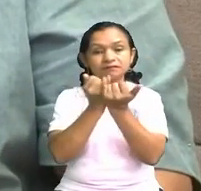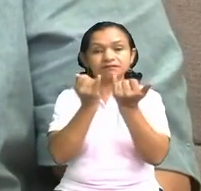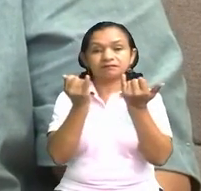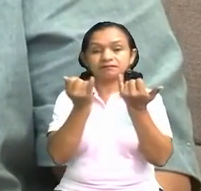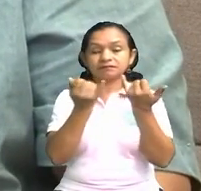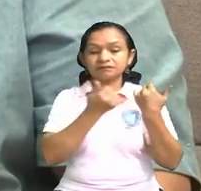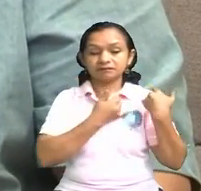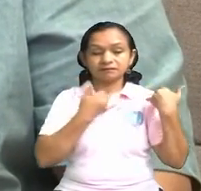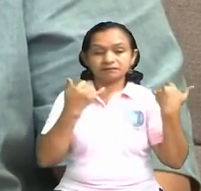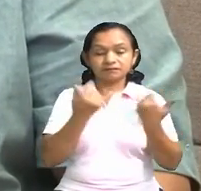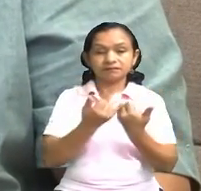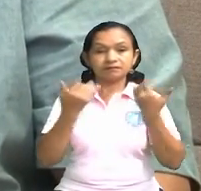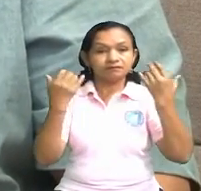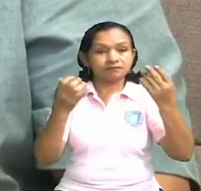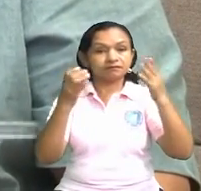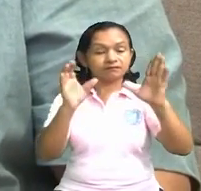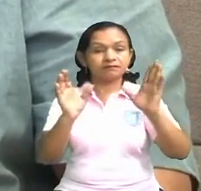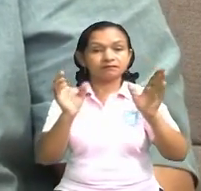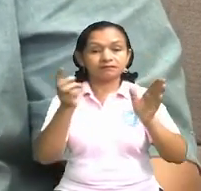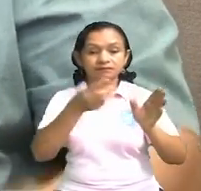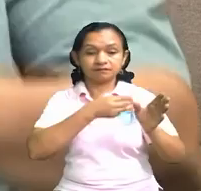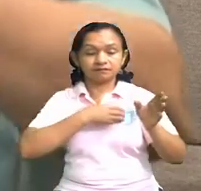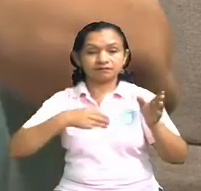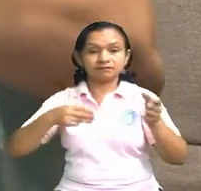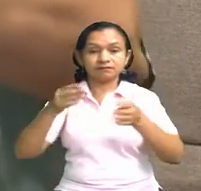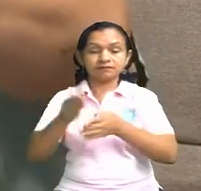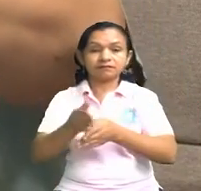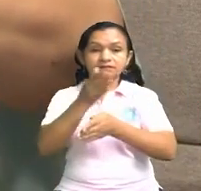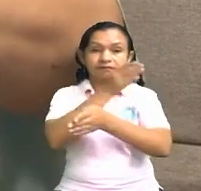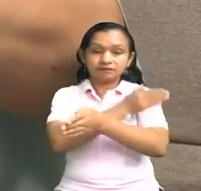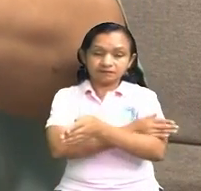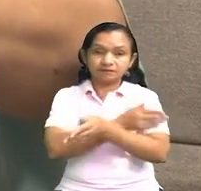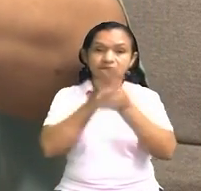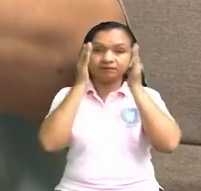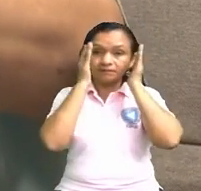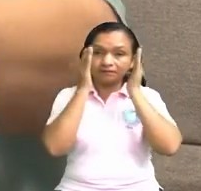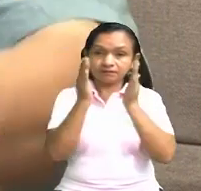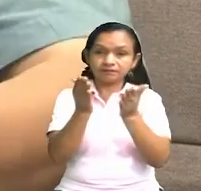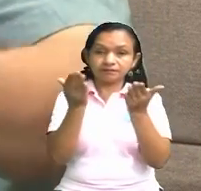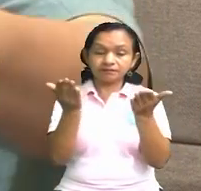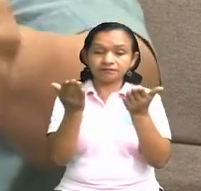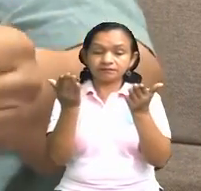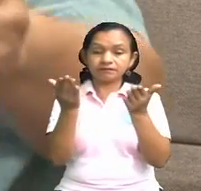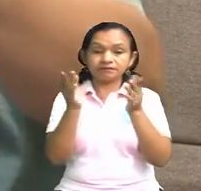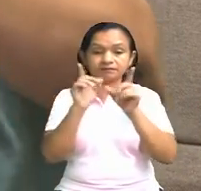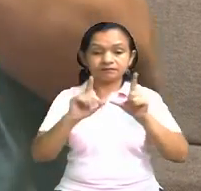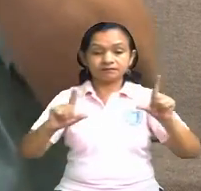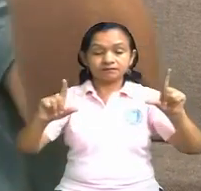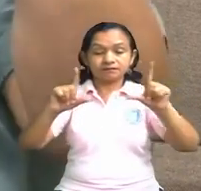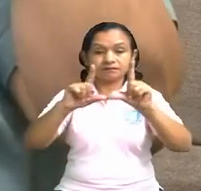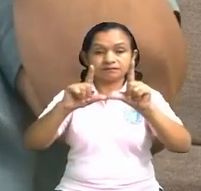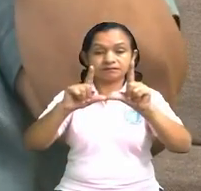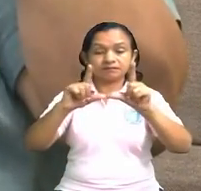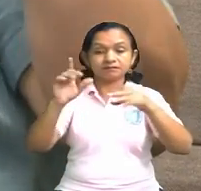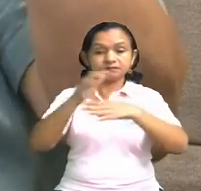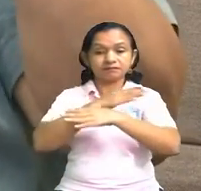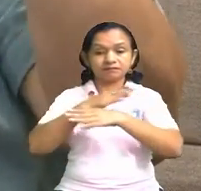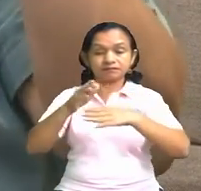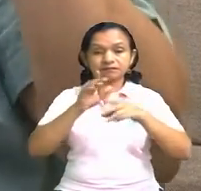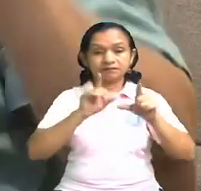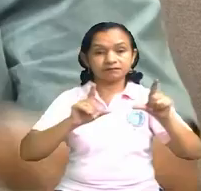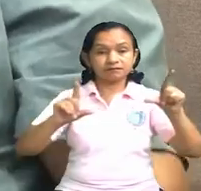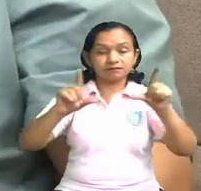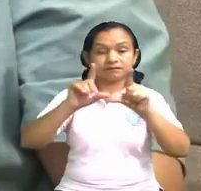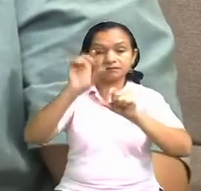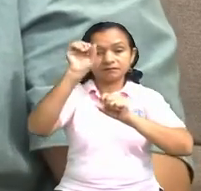instalaciones de migración y extranjería, pues. Antes, para ir a atender un puesto migratorio en X lugar, por ejemplo,